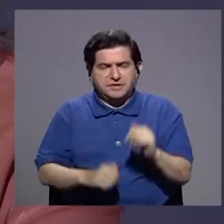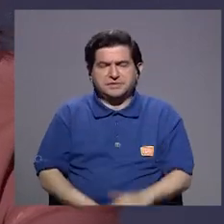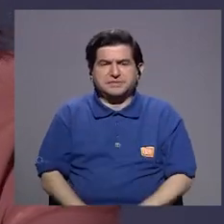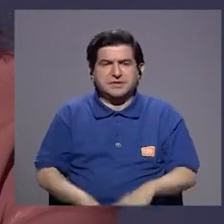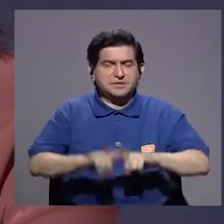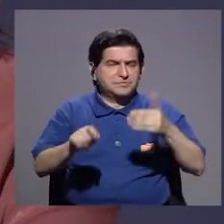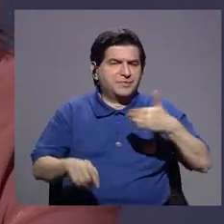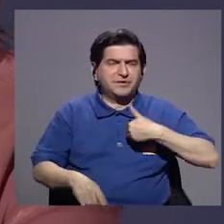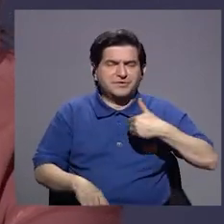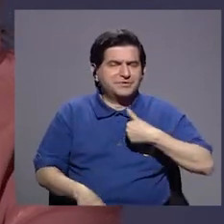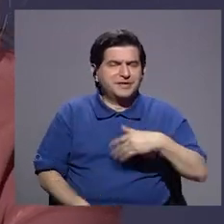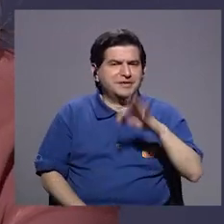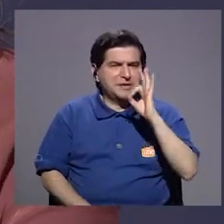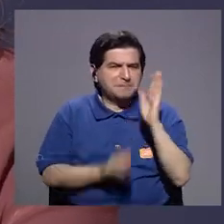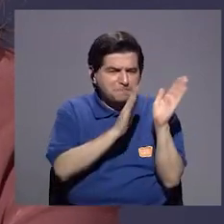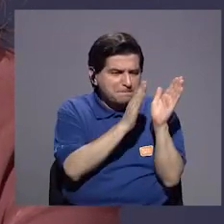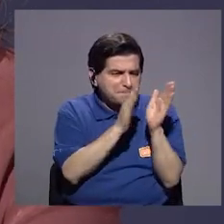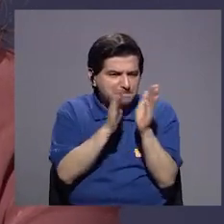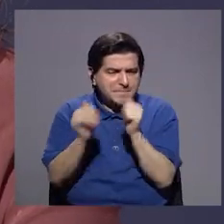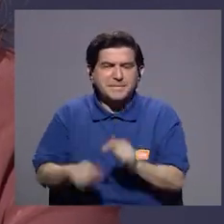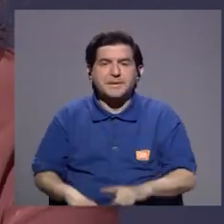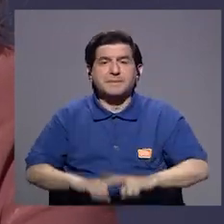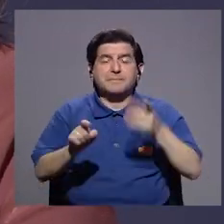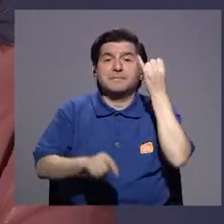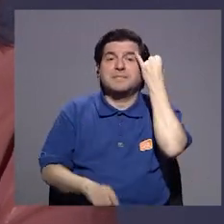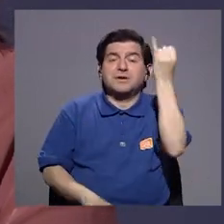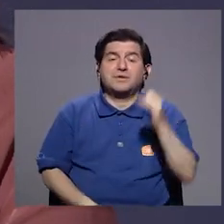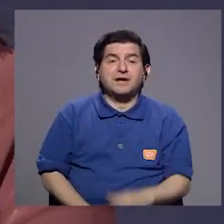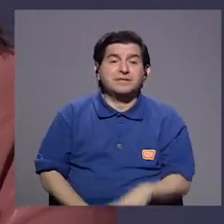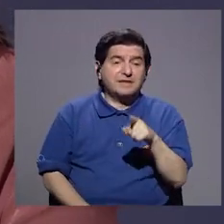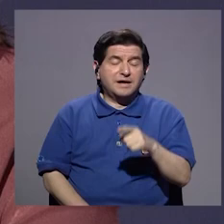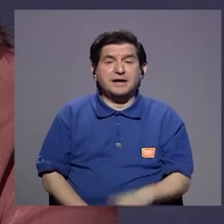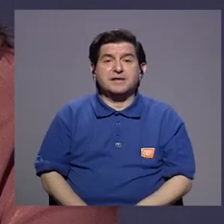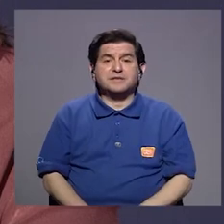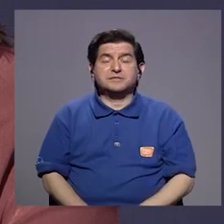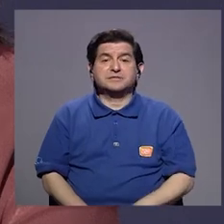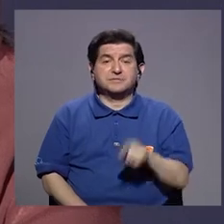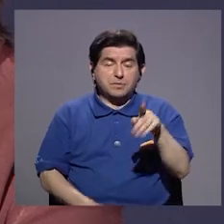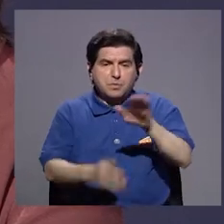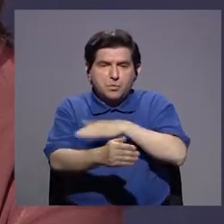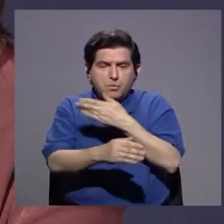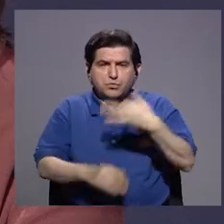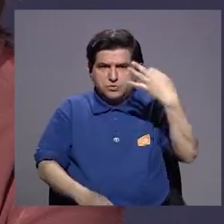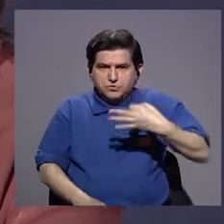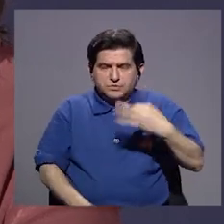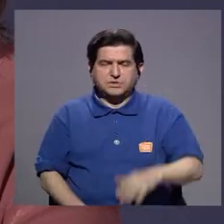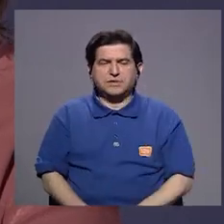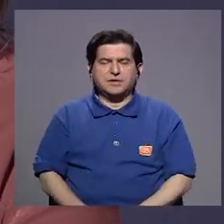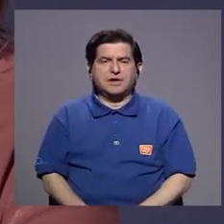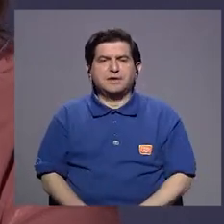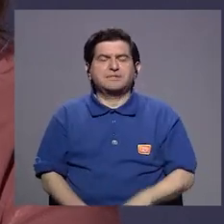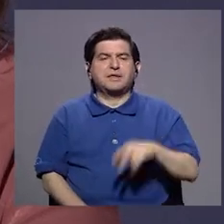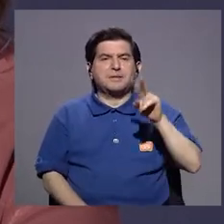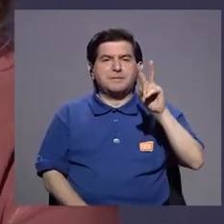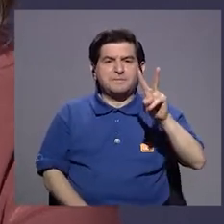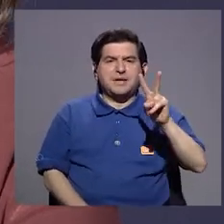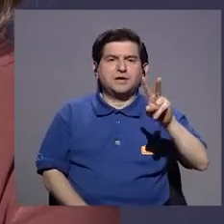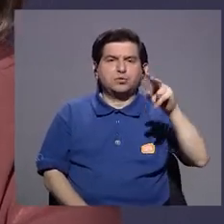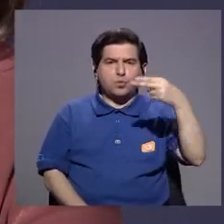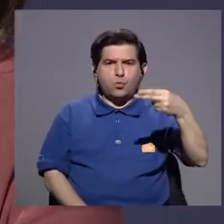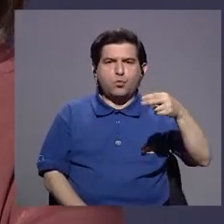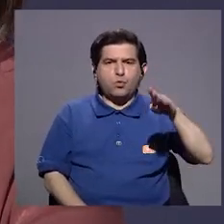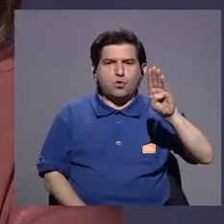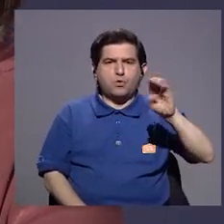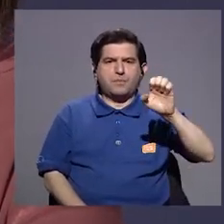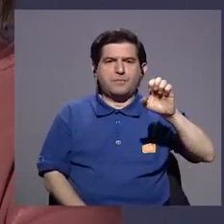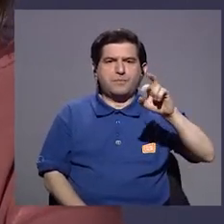todavía no lo tenemos bien estructurado, pero la idea es que, como es una composición original uh-huh. del maestro Víctor Hugo Berrocal, con